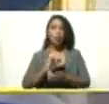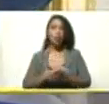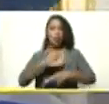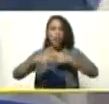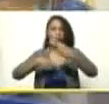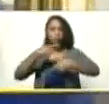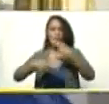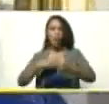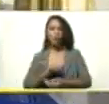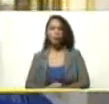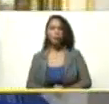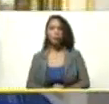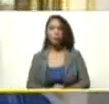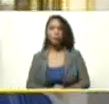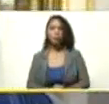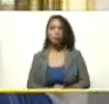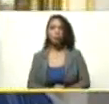revolucionar.